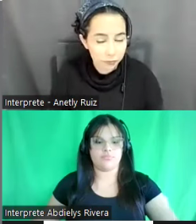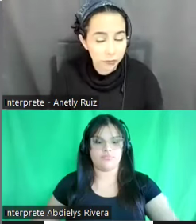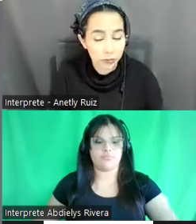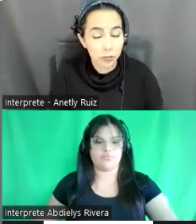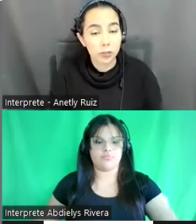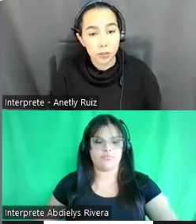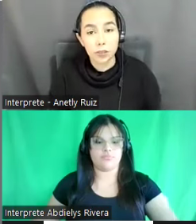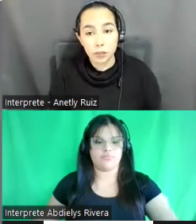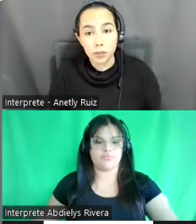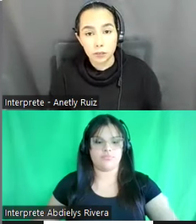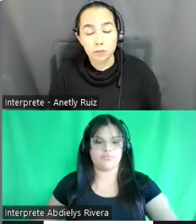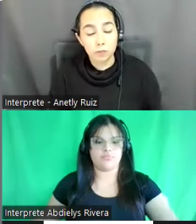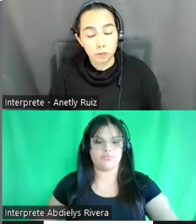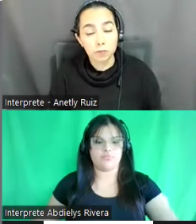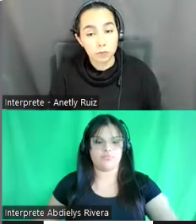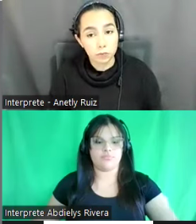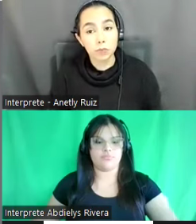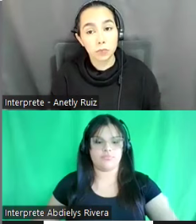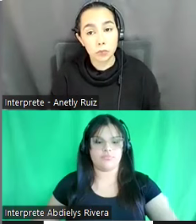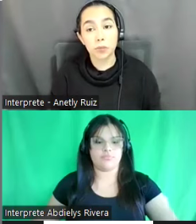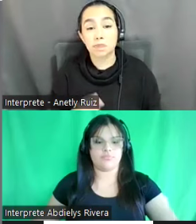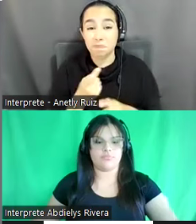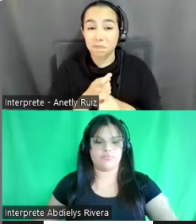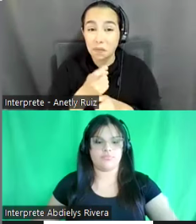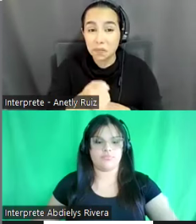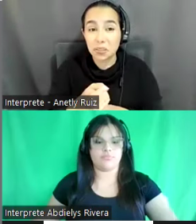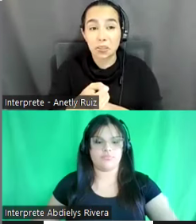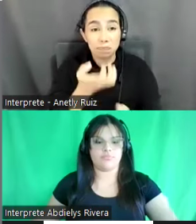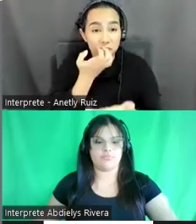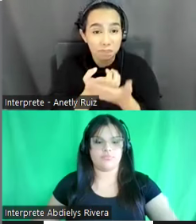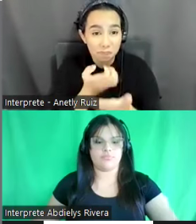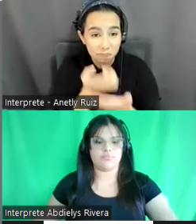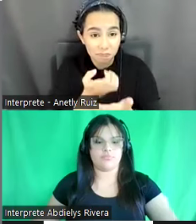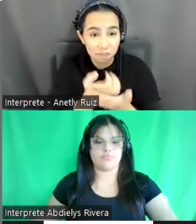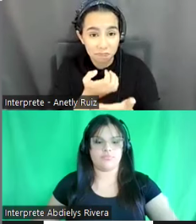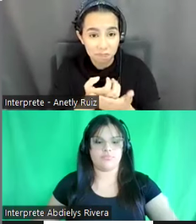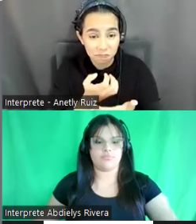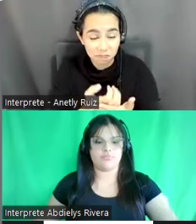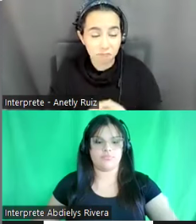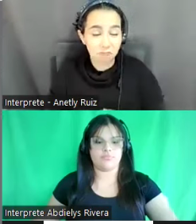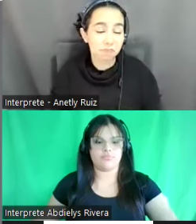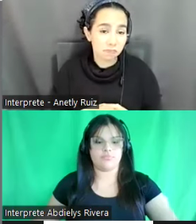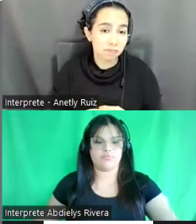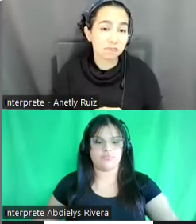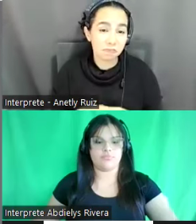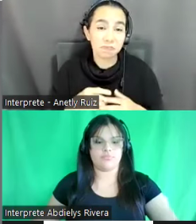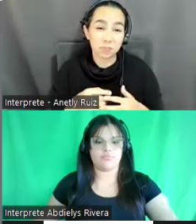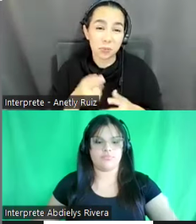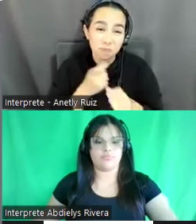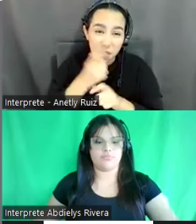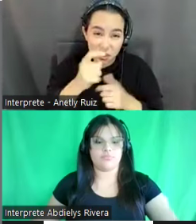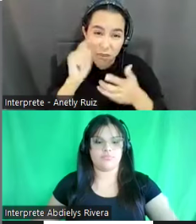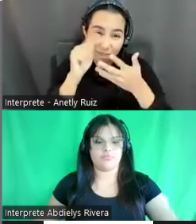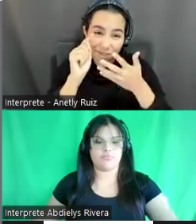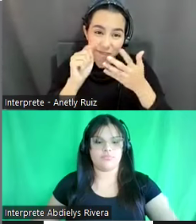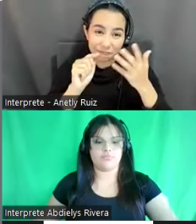ECO. Es un problema de economía. De estabilidad, ¿verdad? Económica, contexto social, son muchas cosas. Yo creo